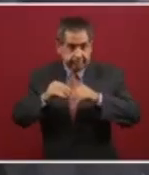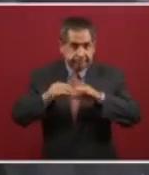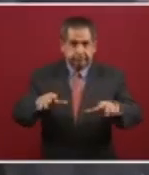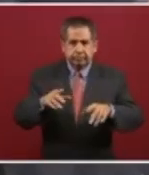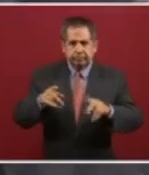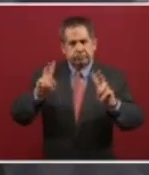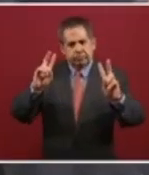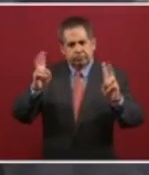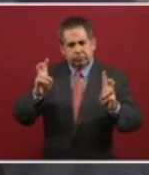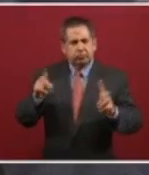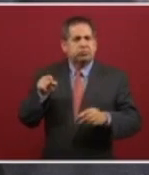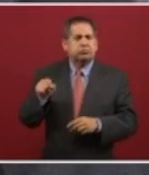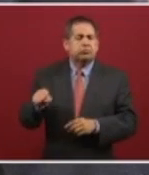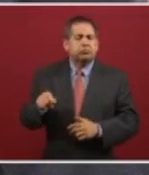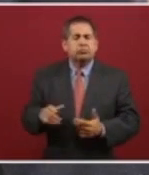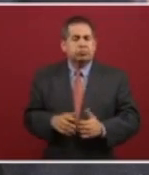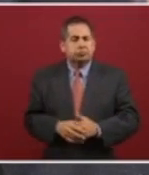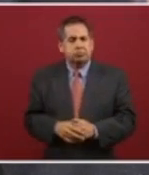tema,